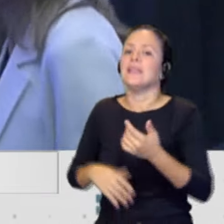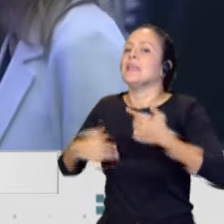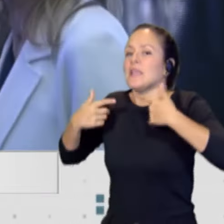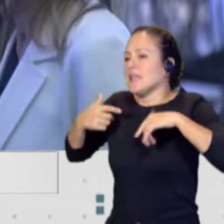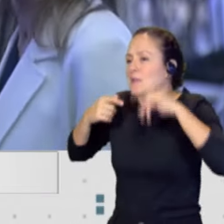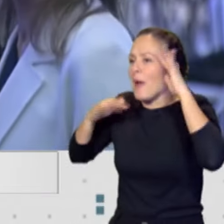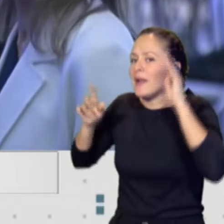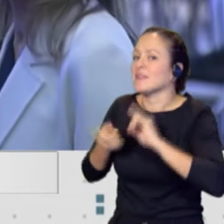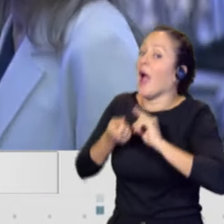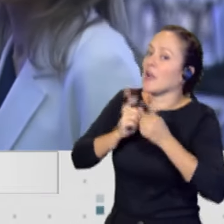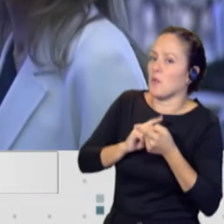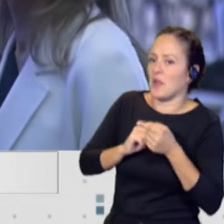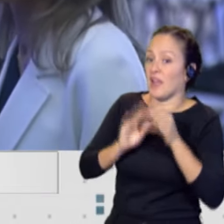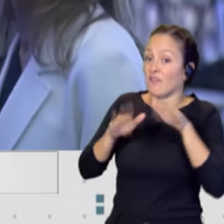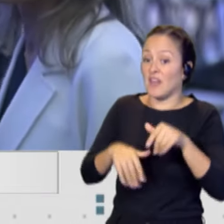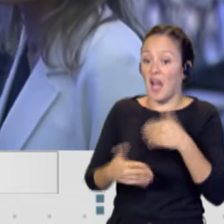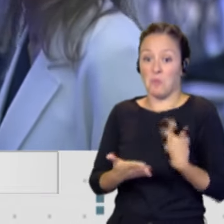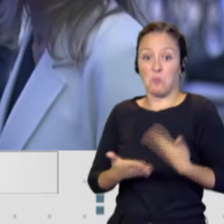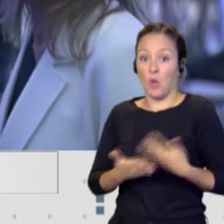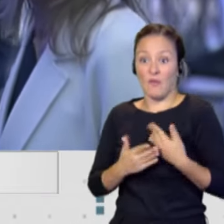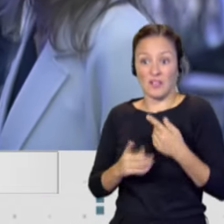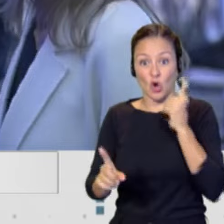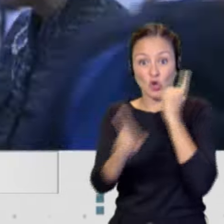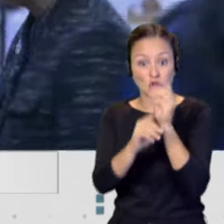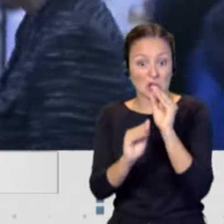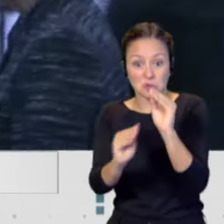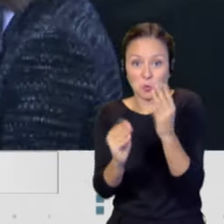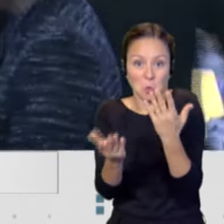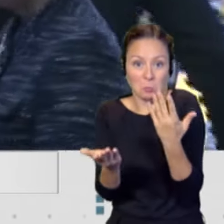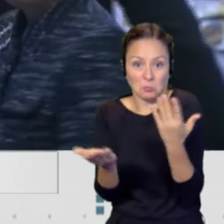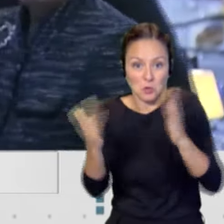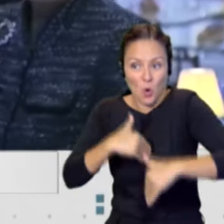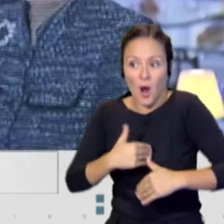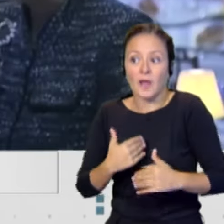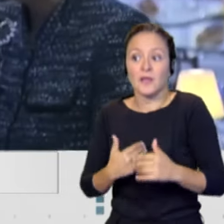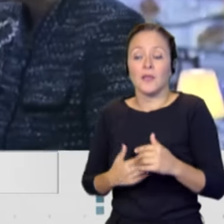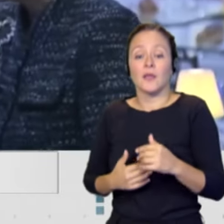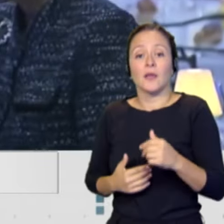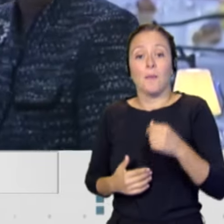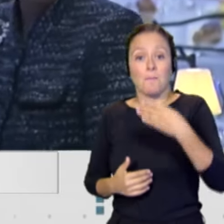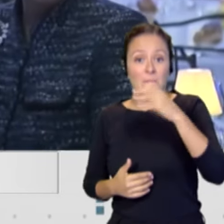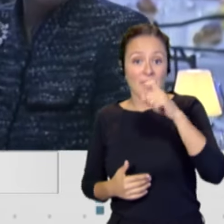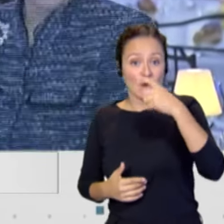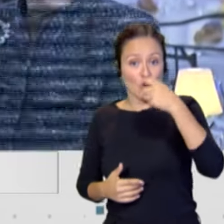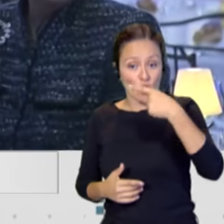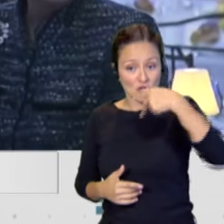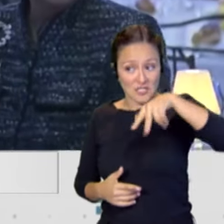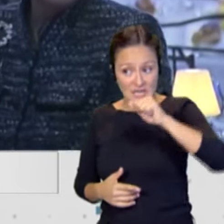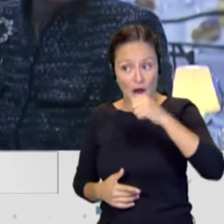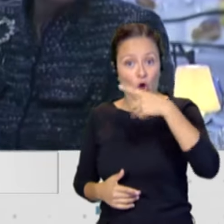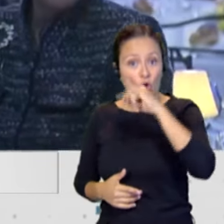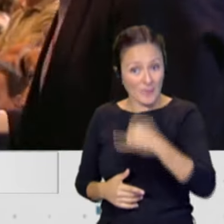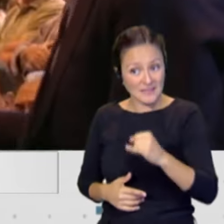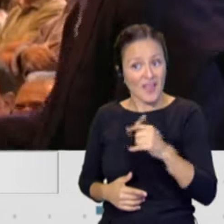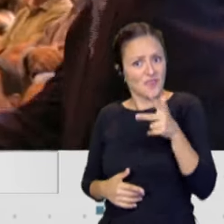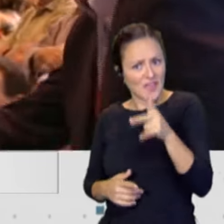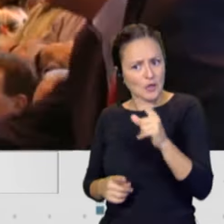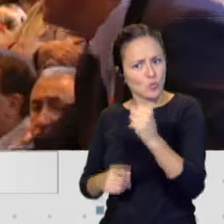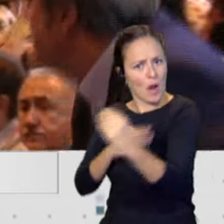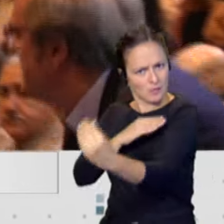hay nada contra ella tendría begoña Gómez derecho a ser recompensada por el por el proceso que ha tenido que